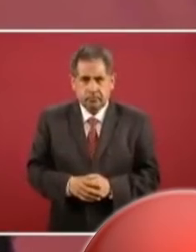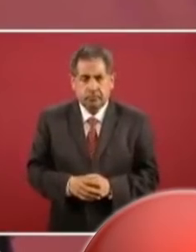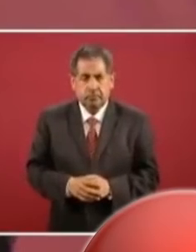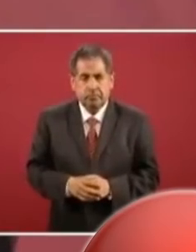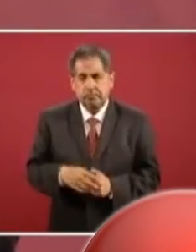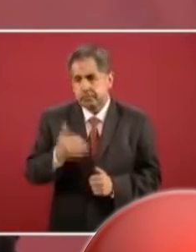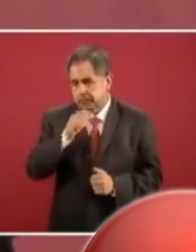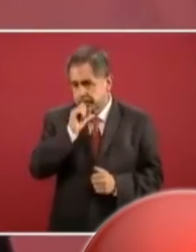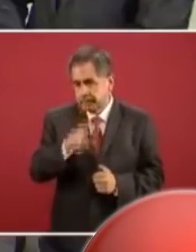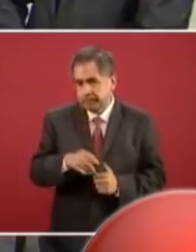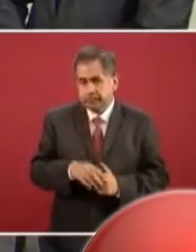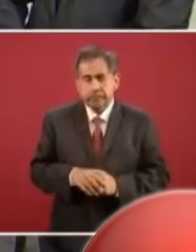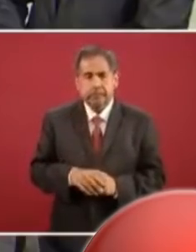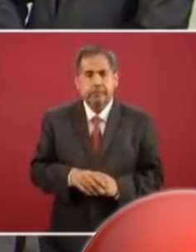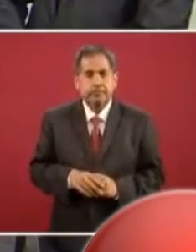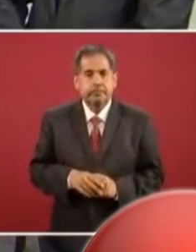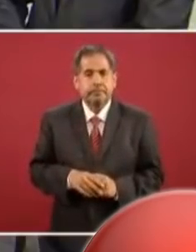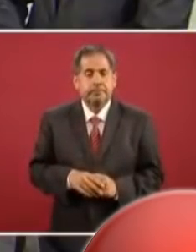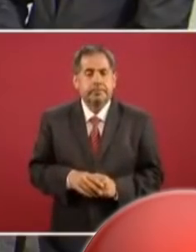y